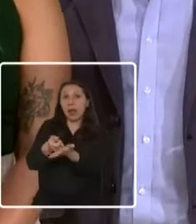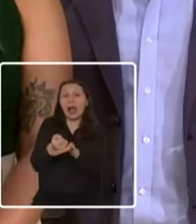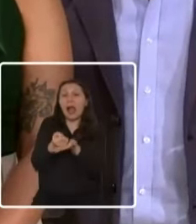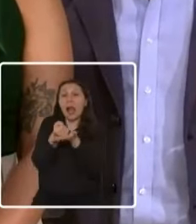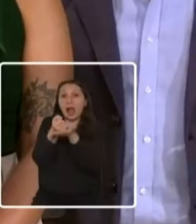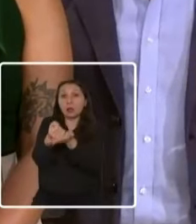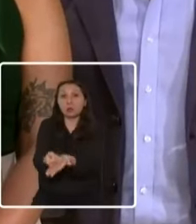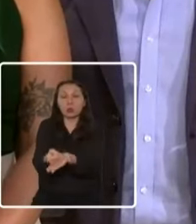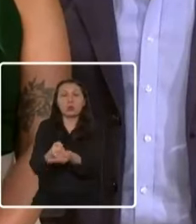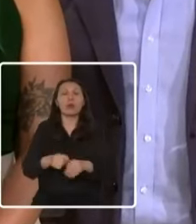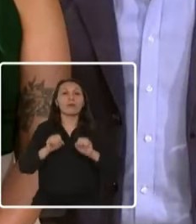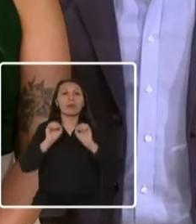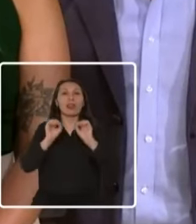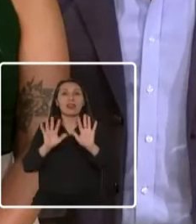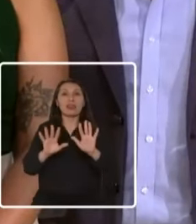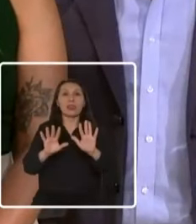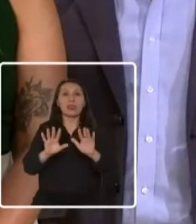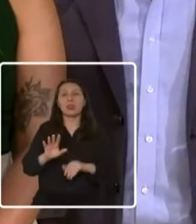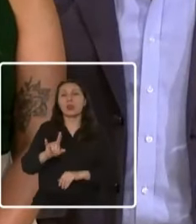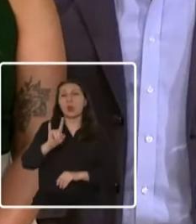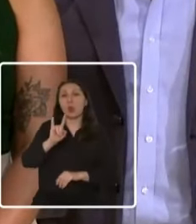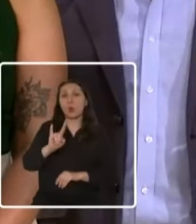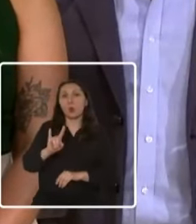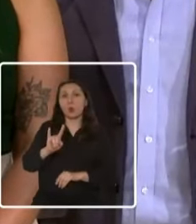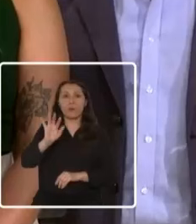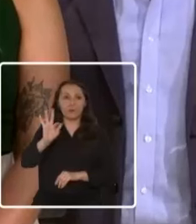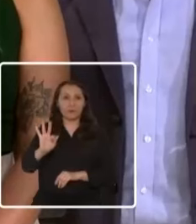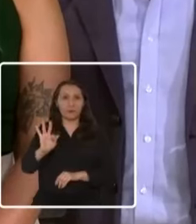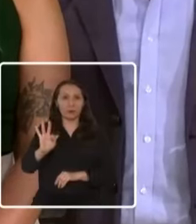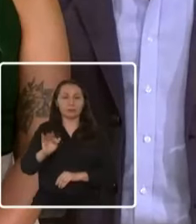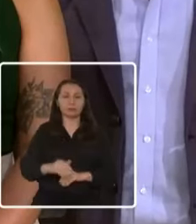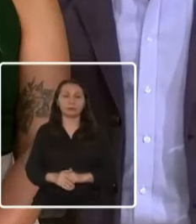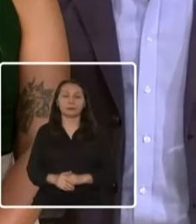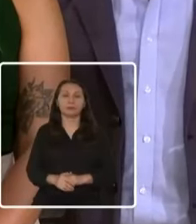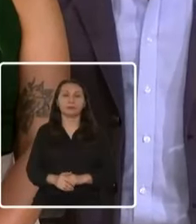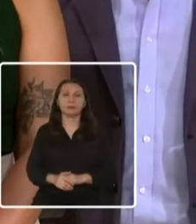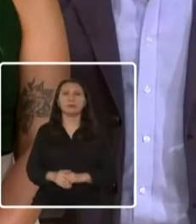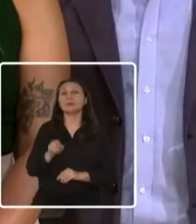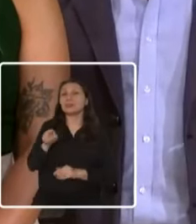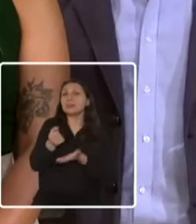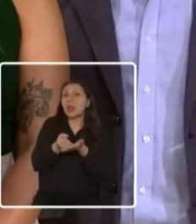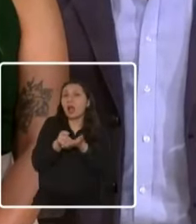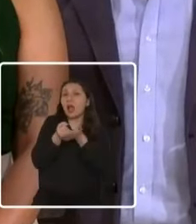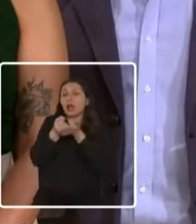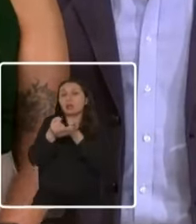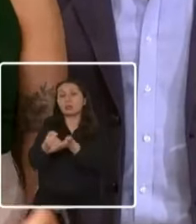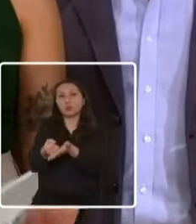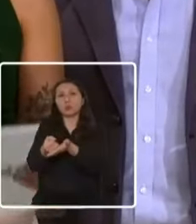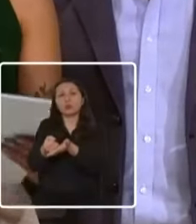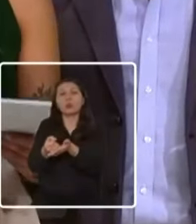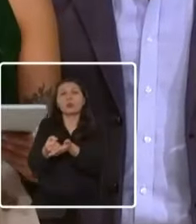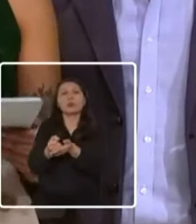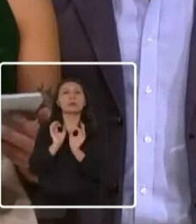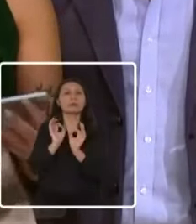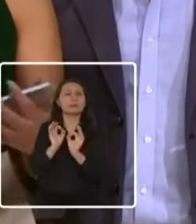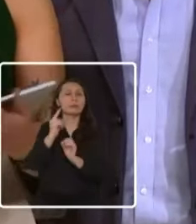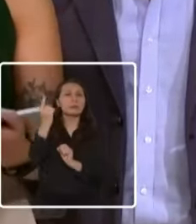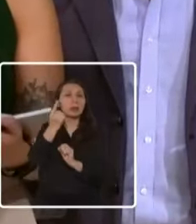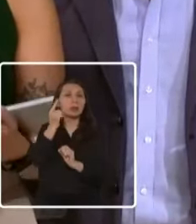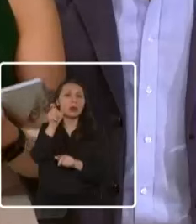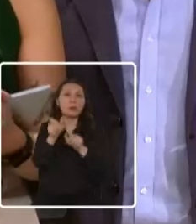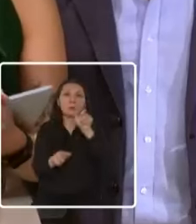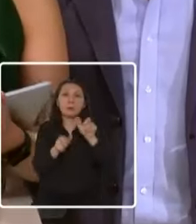de esa ayuda va a ser de 10 unidades de fomento. Esta es una ayuda que llega particularmente